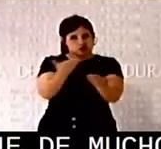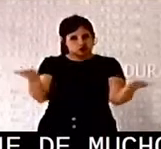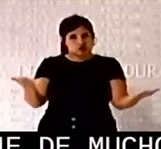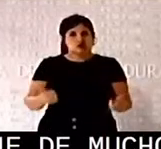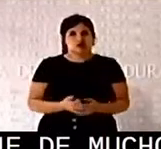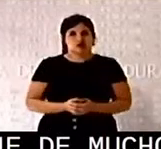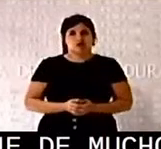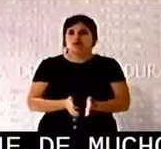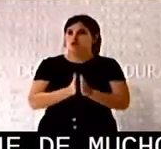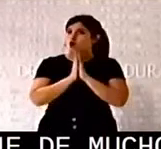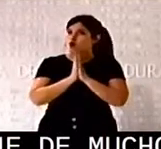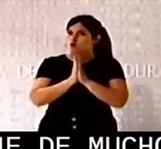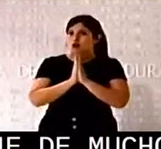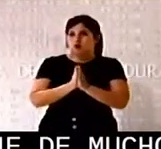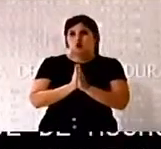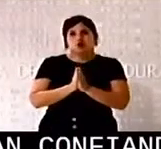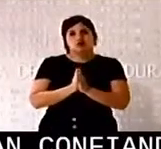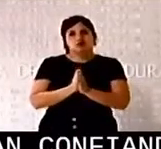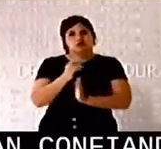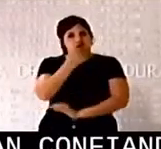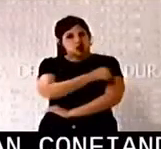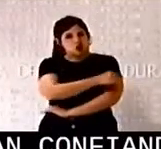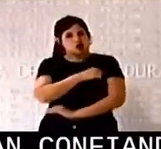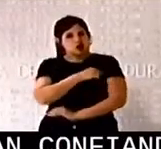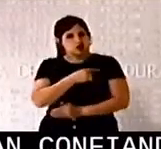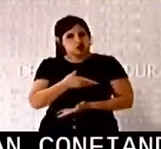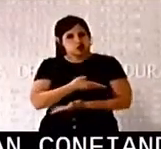que por favor sigan confiando en la ciencia,